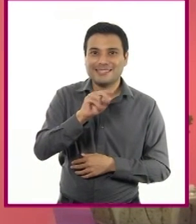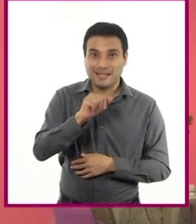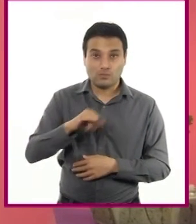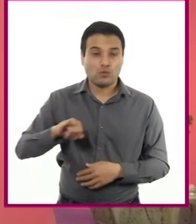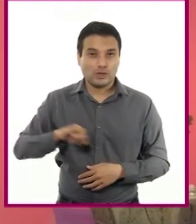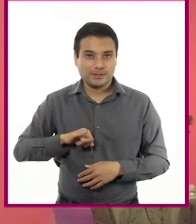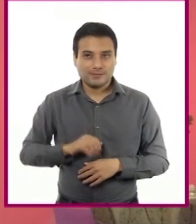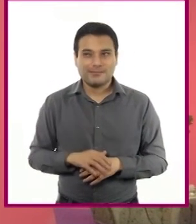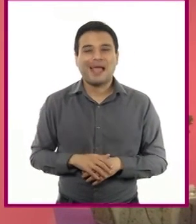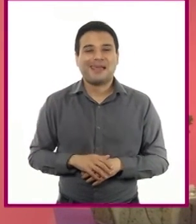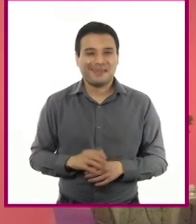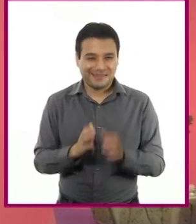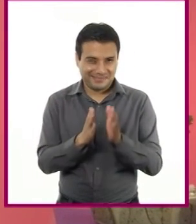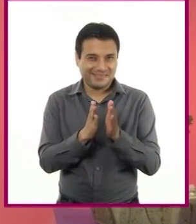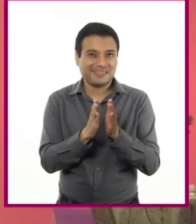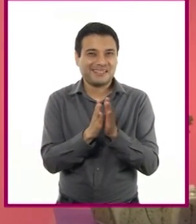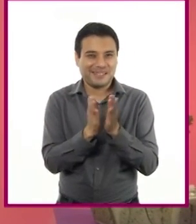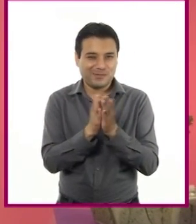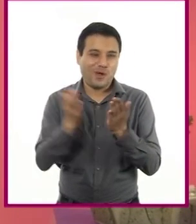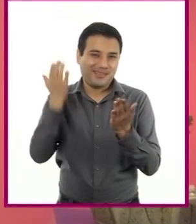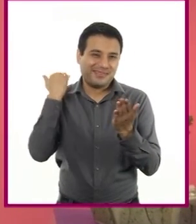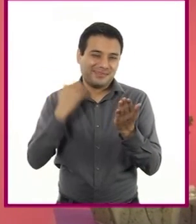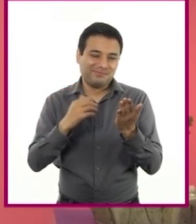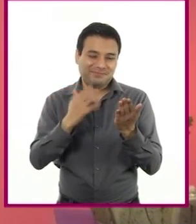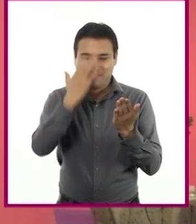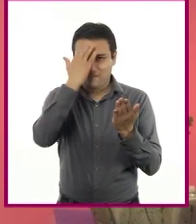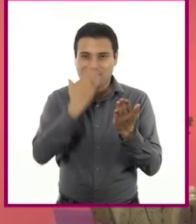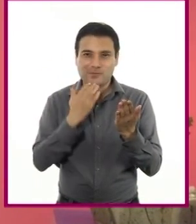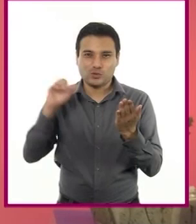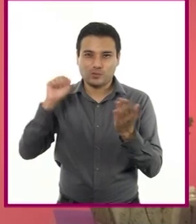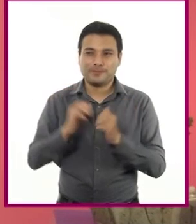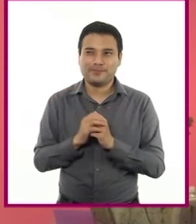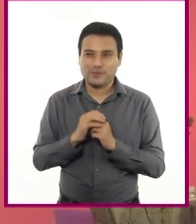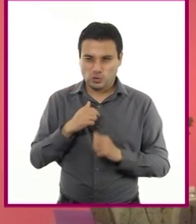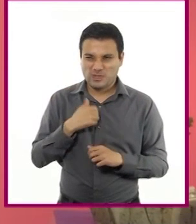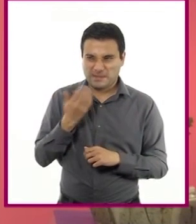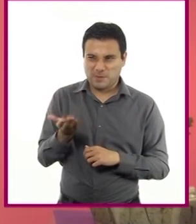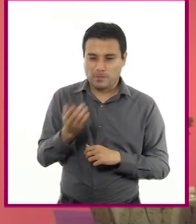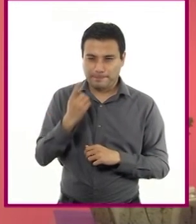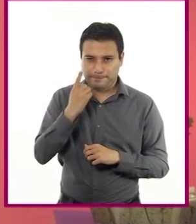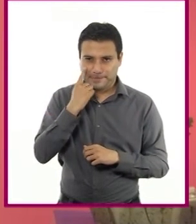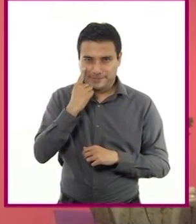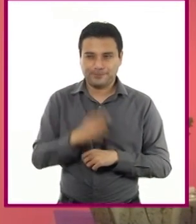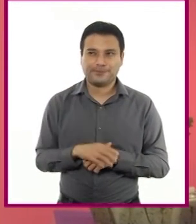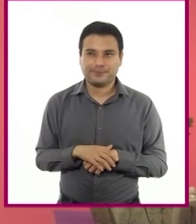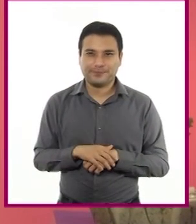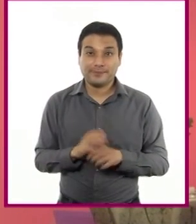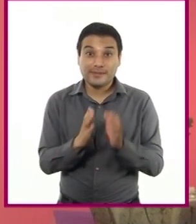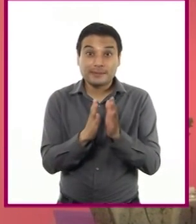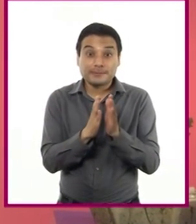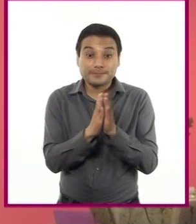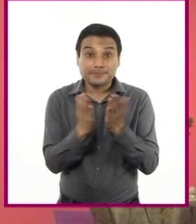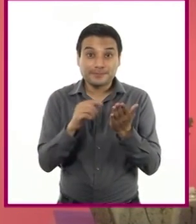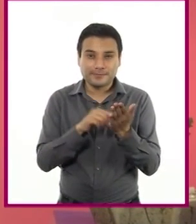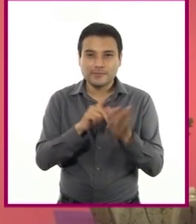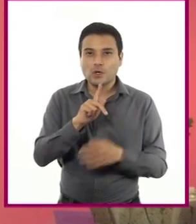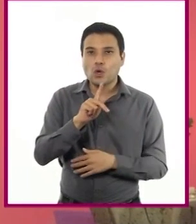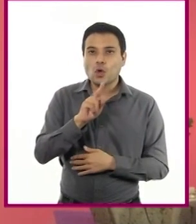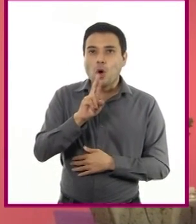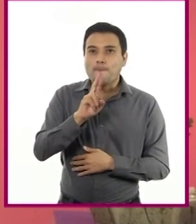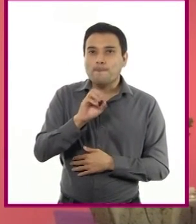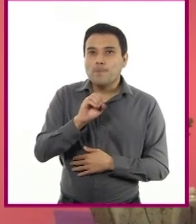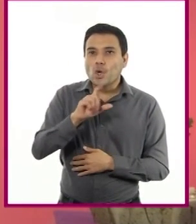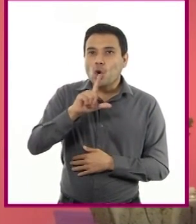muy representativo de su época, pero mira, te pido leas un fragmento del prólogo a la edición del